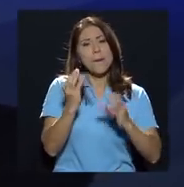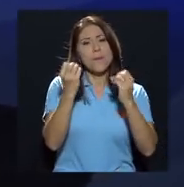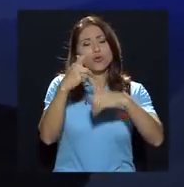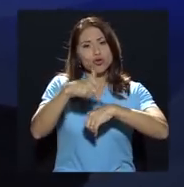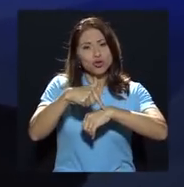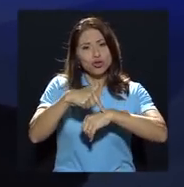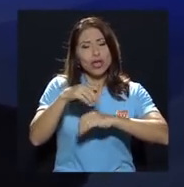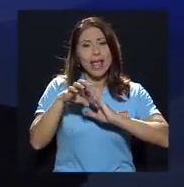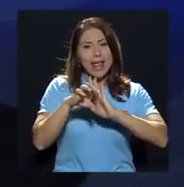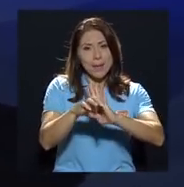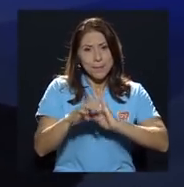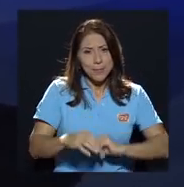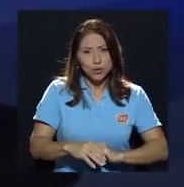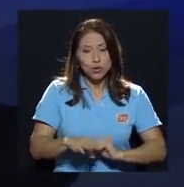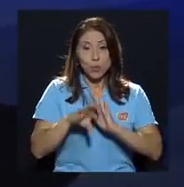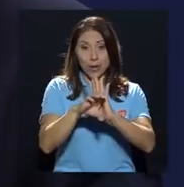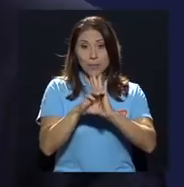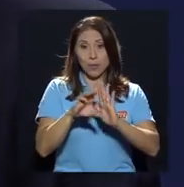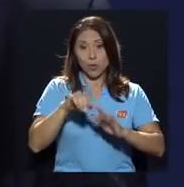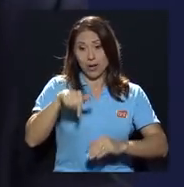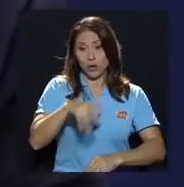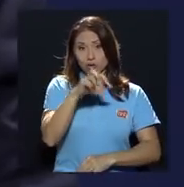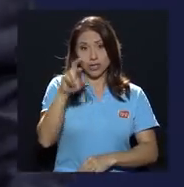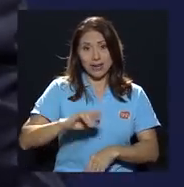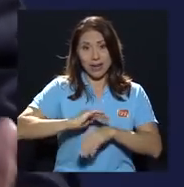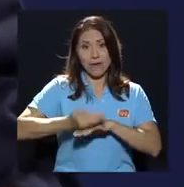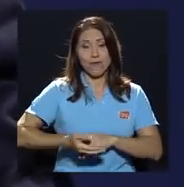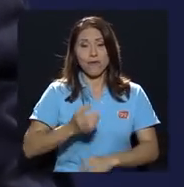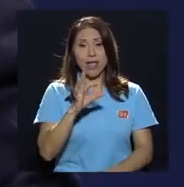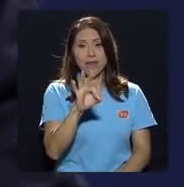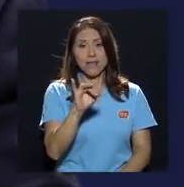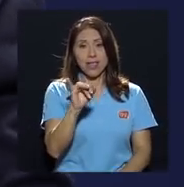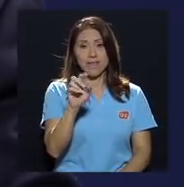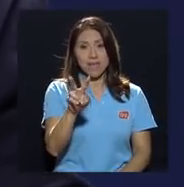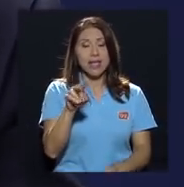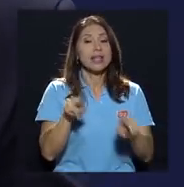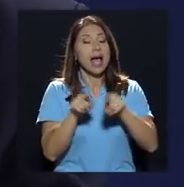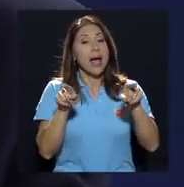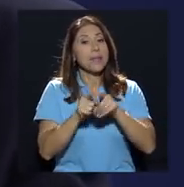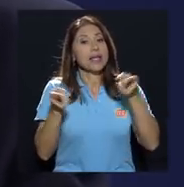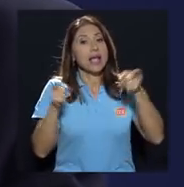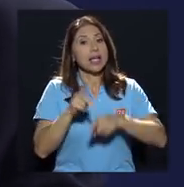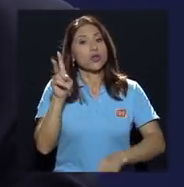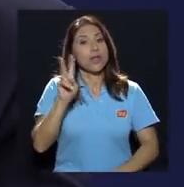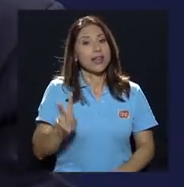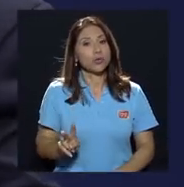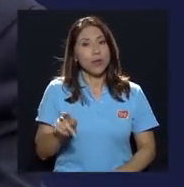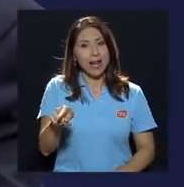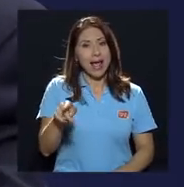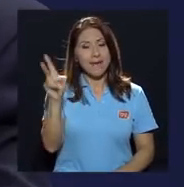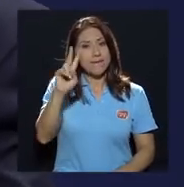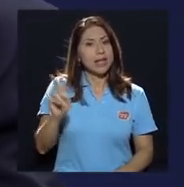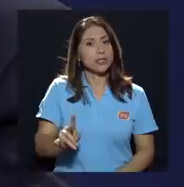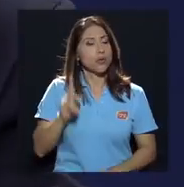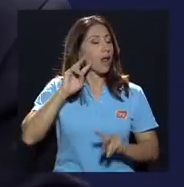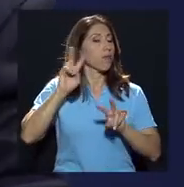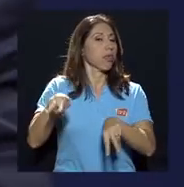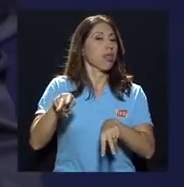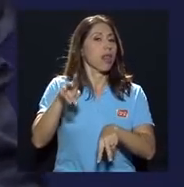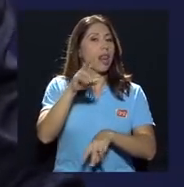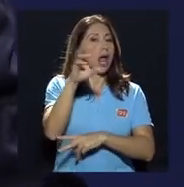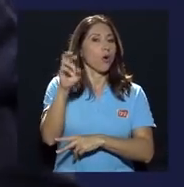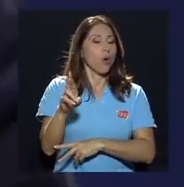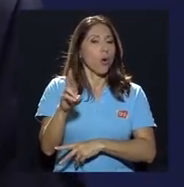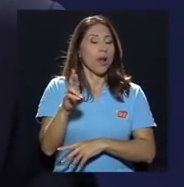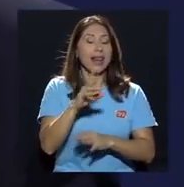el caso costa rica la preocupación in vitro y tenemos otros casos del caso venezuela que por no cumplir la sentencia de la corte